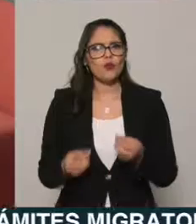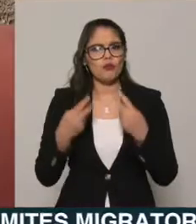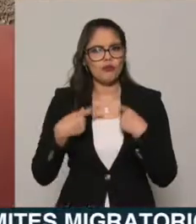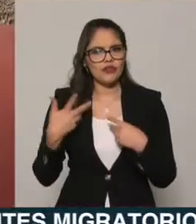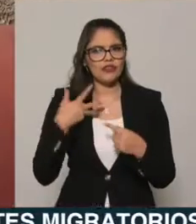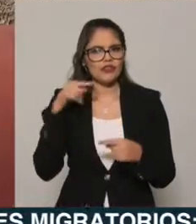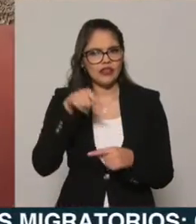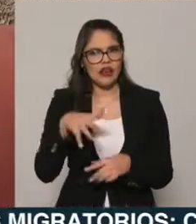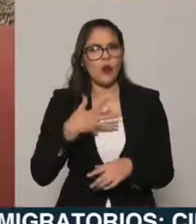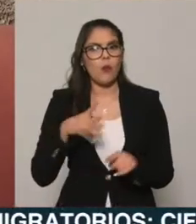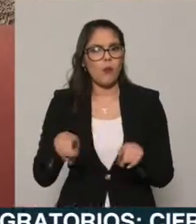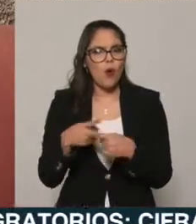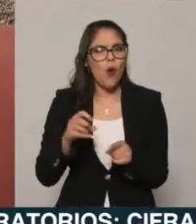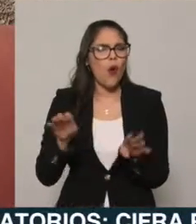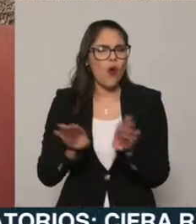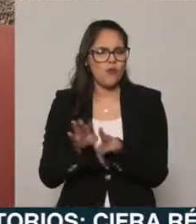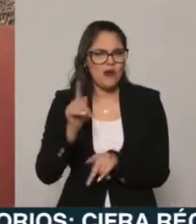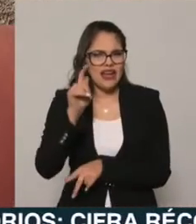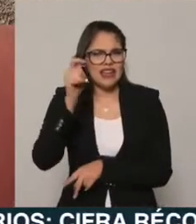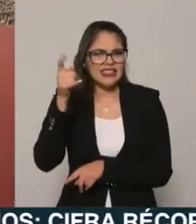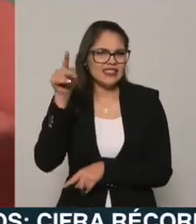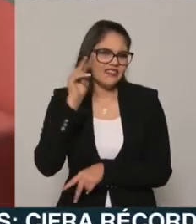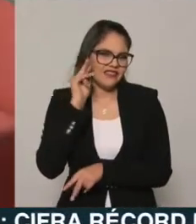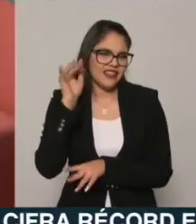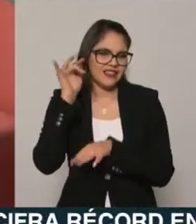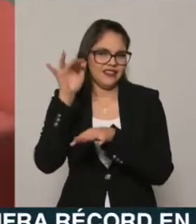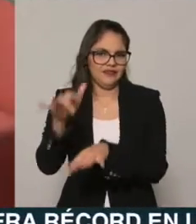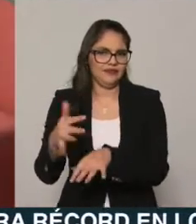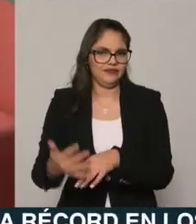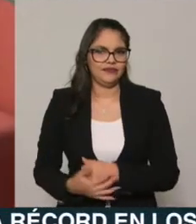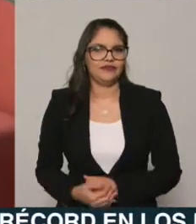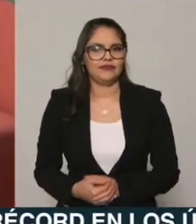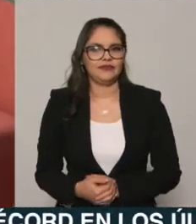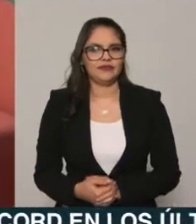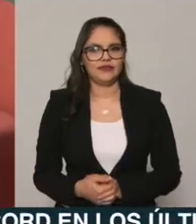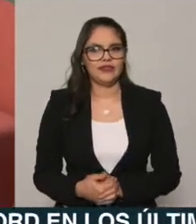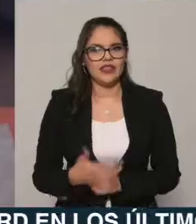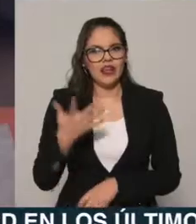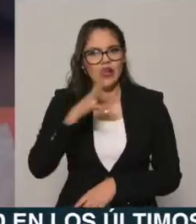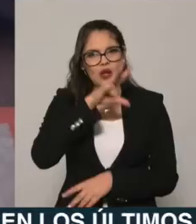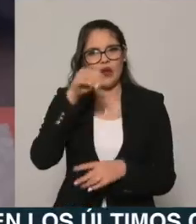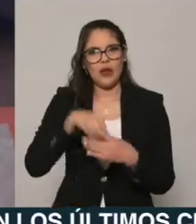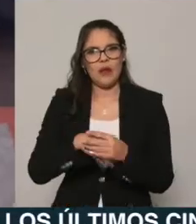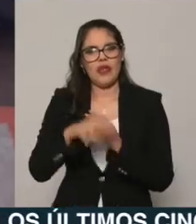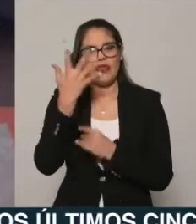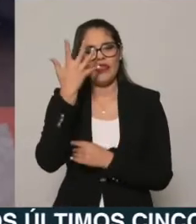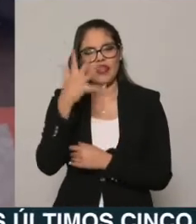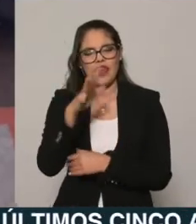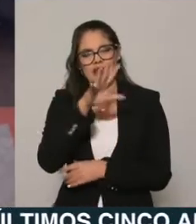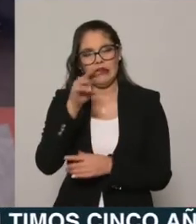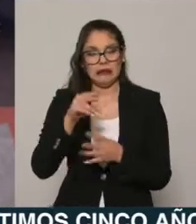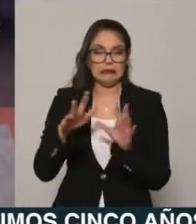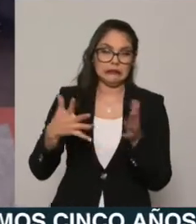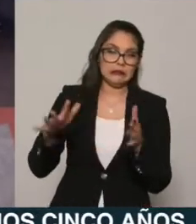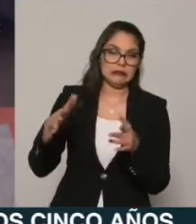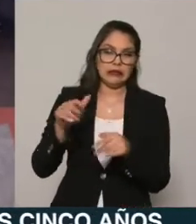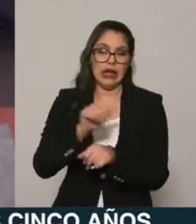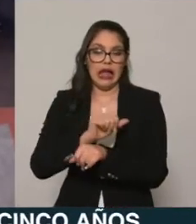música? ¿De qué se trata? ¿Cómo es la experiencia de ir a ver Algo está pasando en Belén? Híjole, somos 10 actores en escena